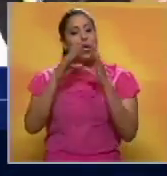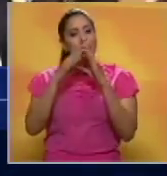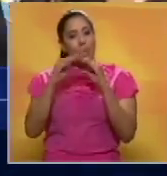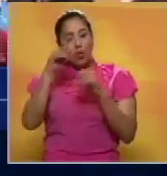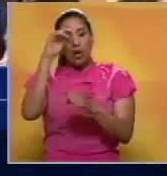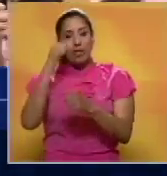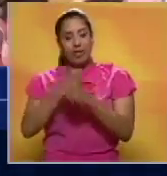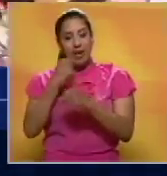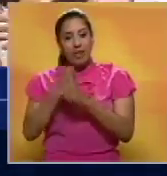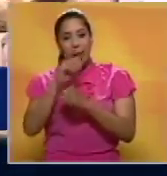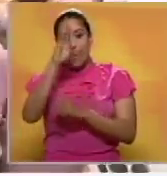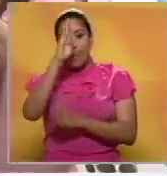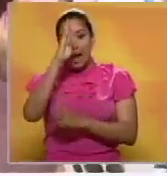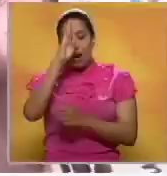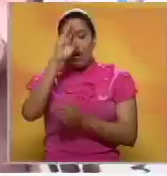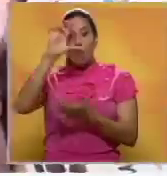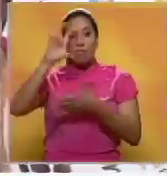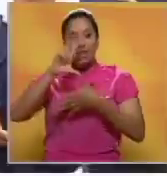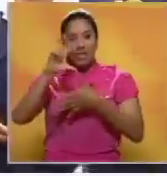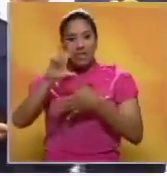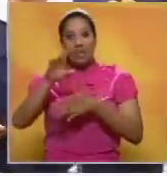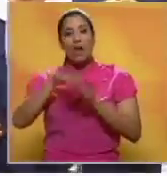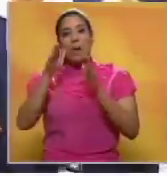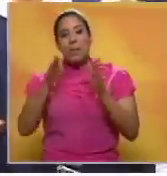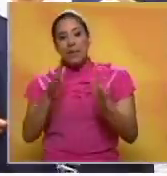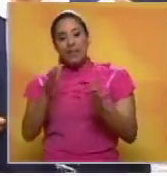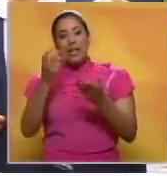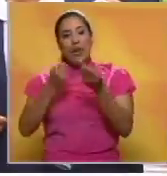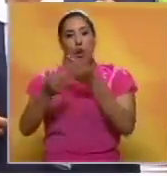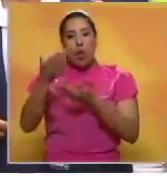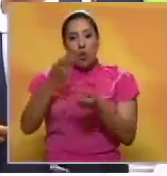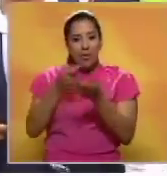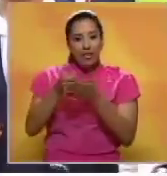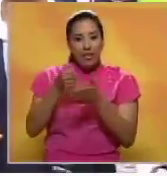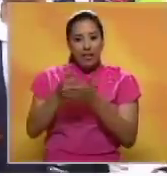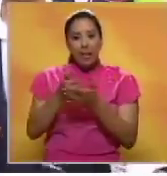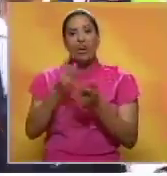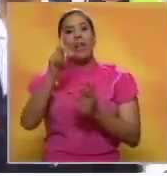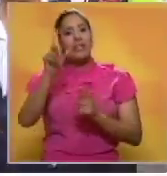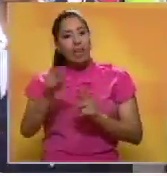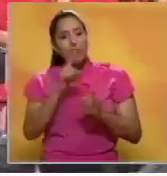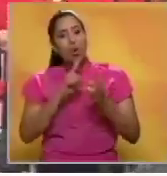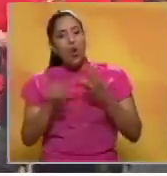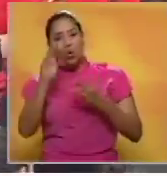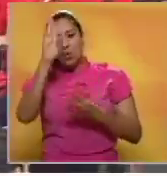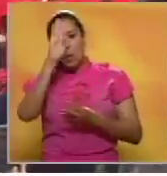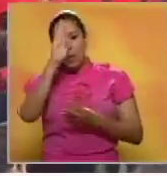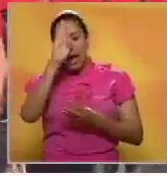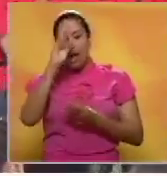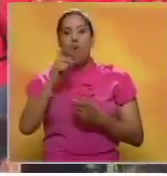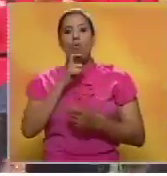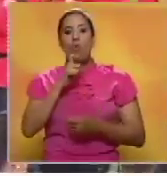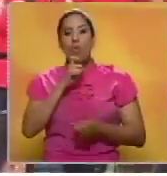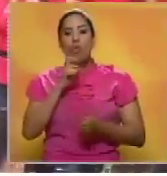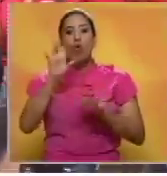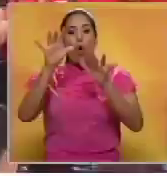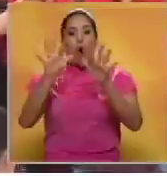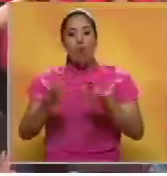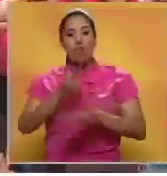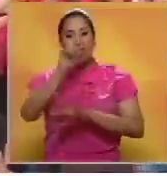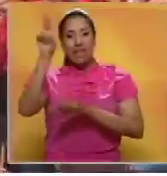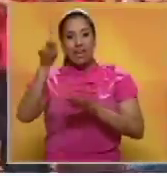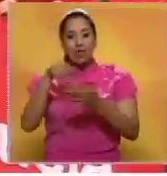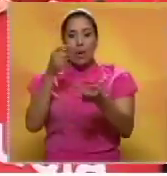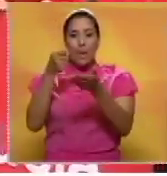los trabajadores del Banco Bicentenario, Ministerio de Economía y Finanzas, también Banco del Tesoro, la Oficina Nacional